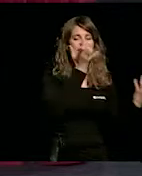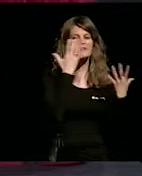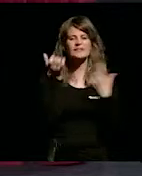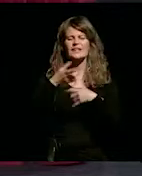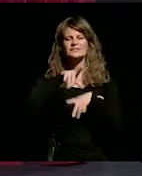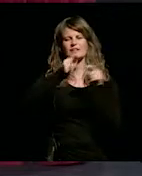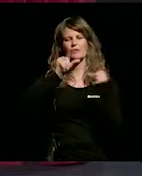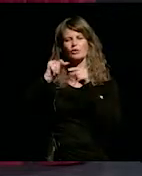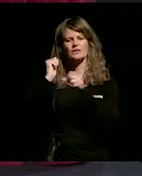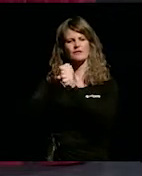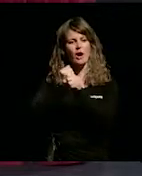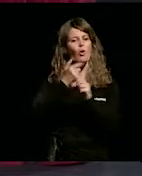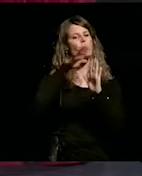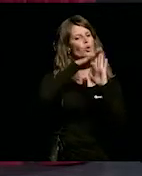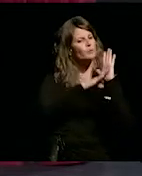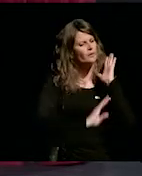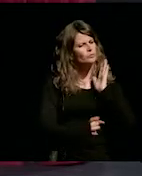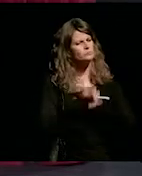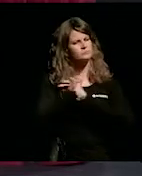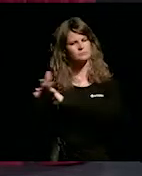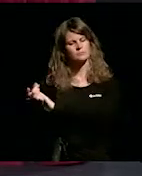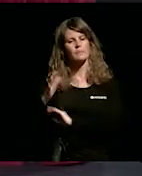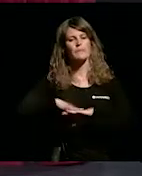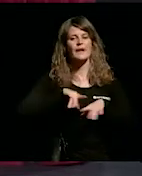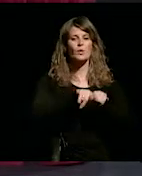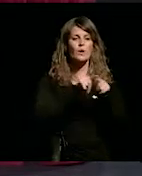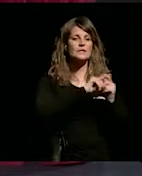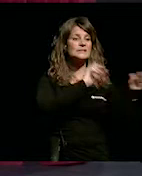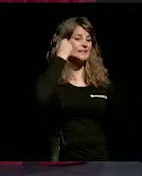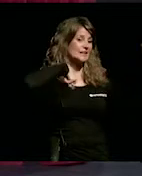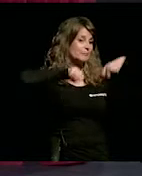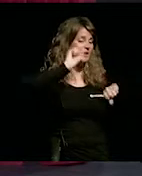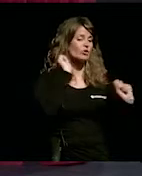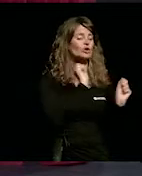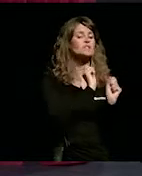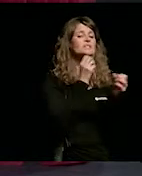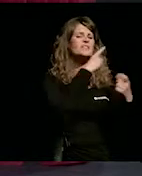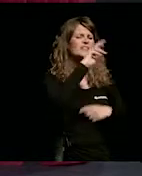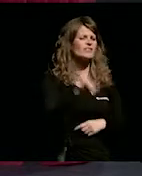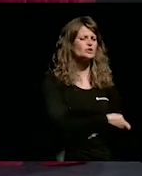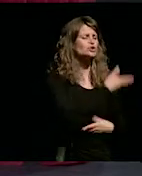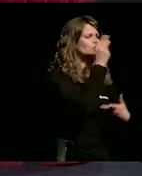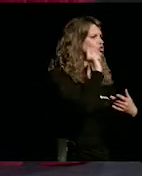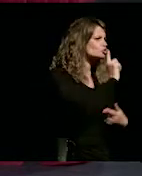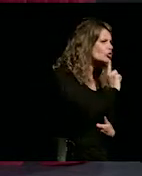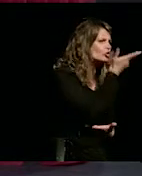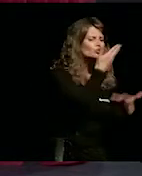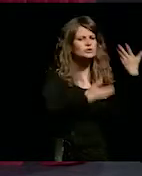seleccionar trabajo, de programar trabajo para intérpretes diversos, sordos y